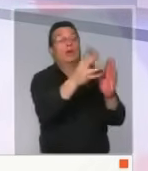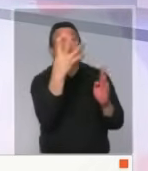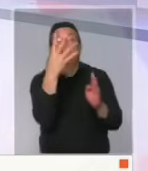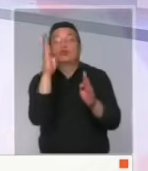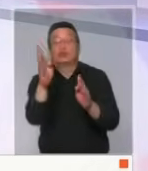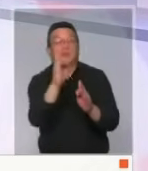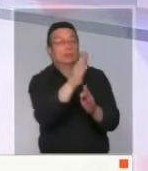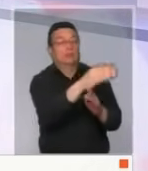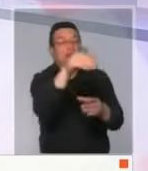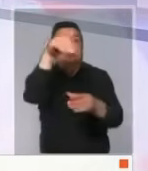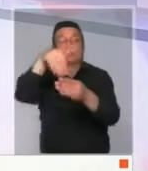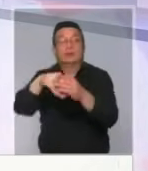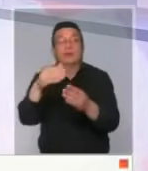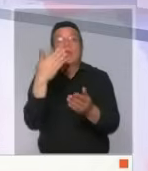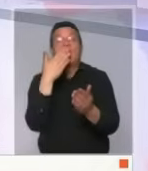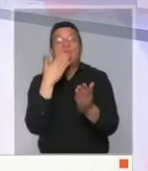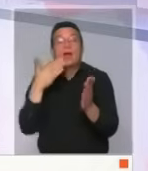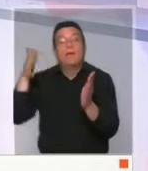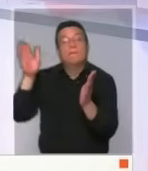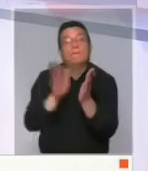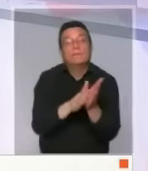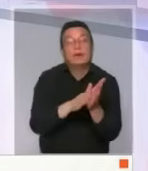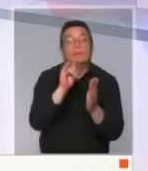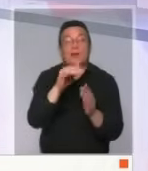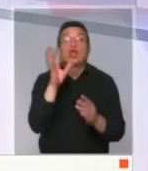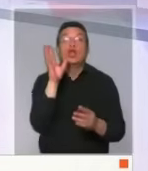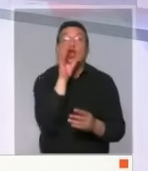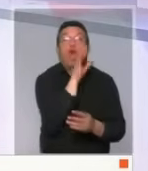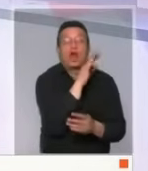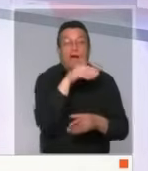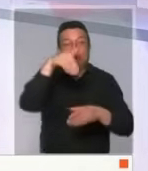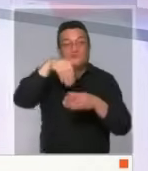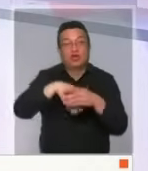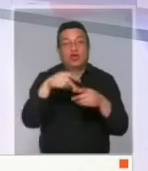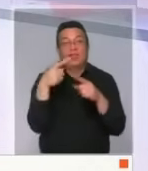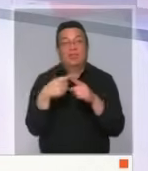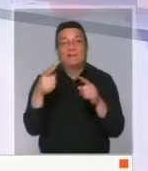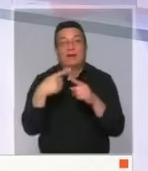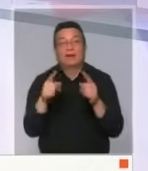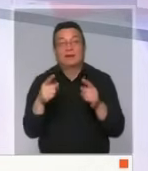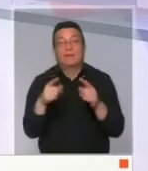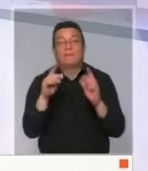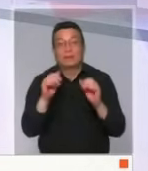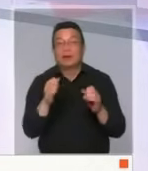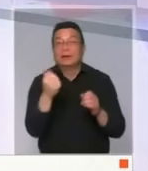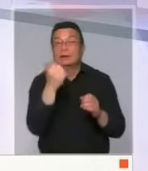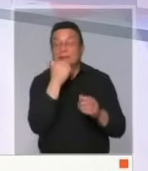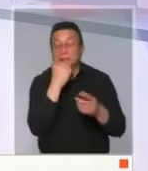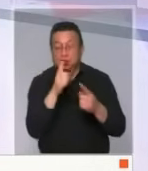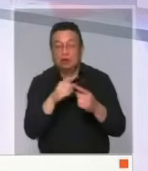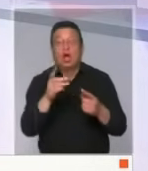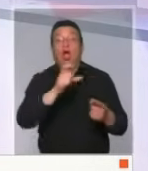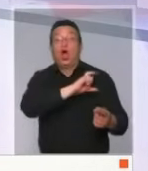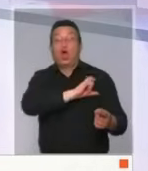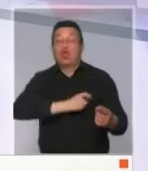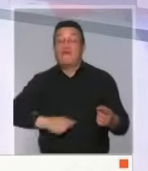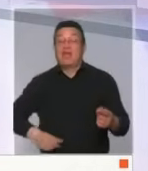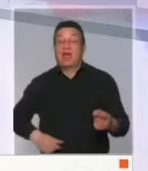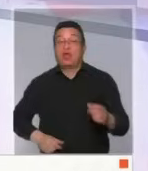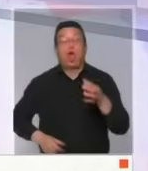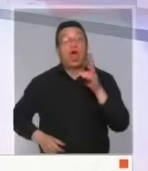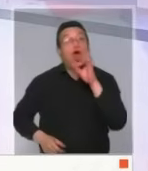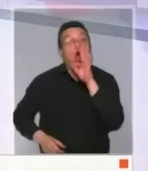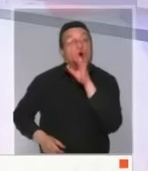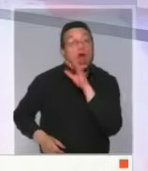cuatro Sí el adhesivo también del servel y los colores cada uno de los votos tiene colores lo tengo no me quiero equivocar gobernadores el voto